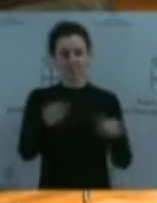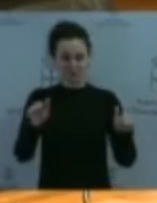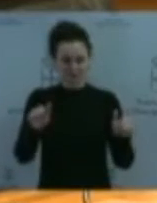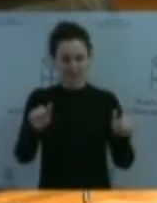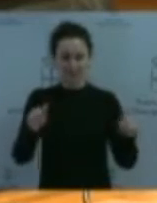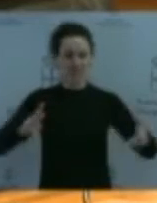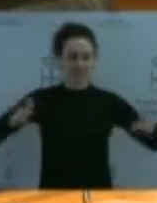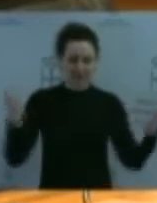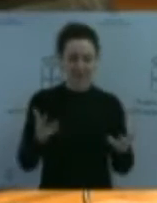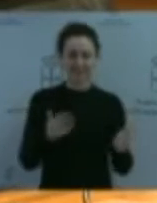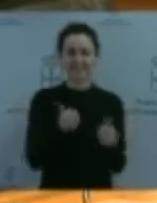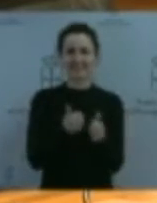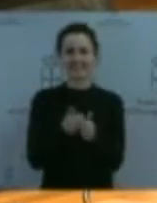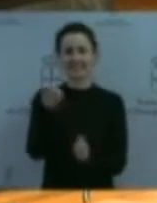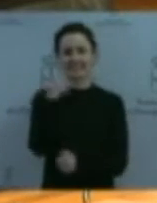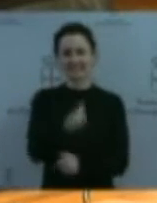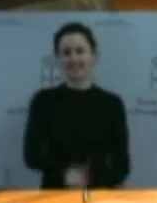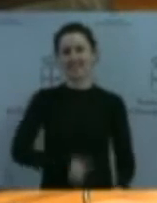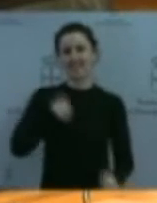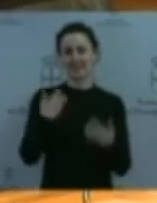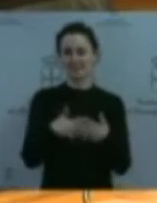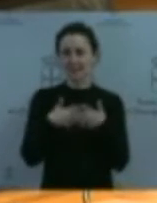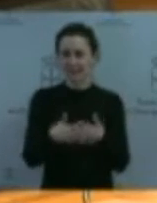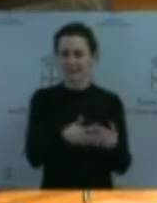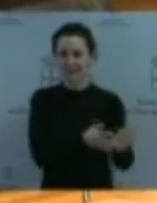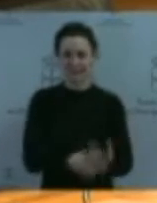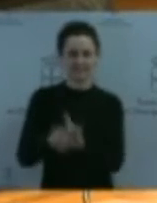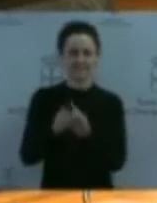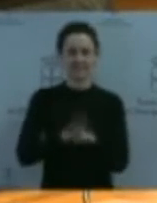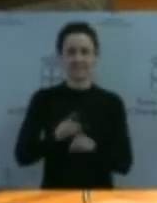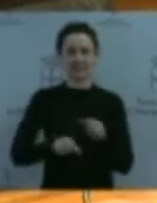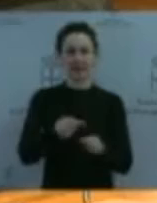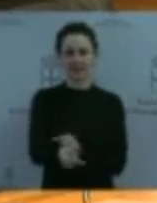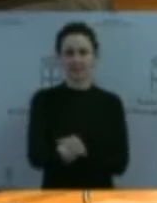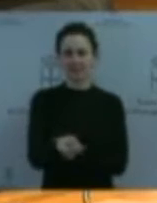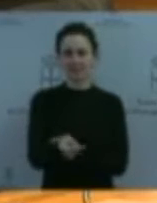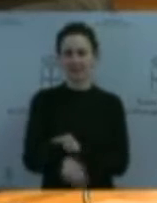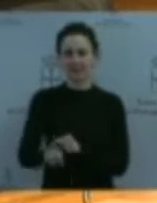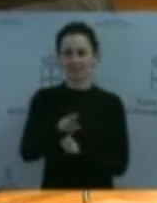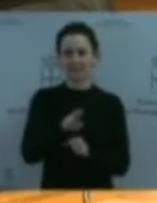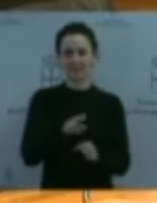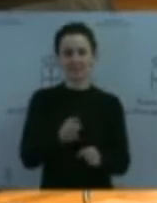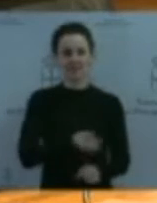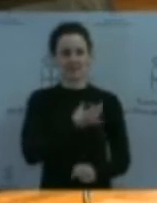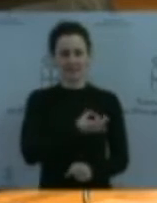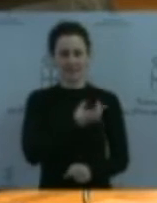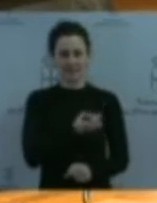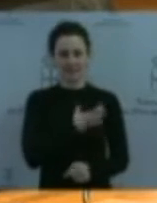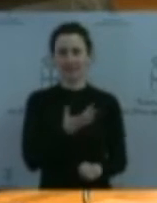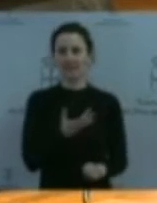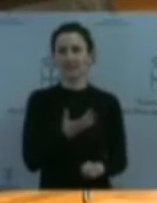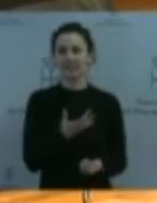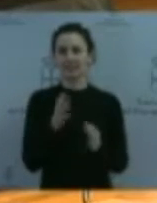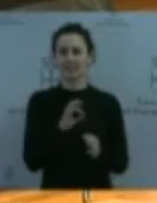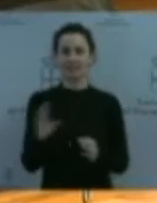no asistir, mandar, pues como los sindicatos dijeron, mandar a un tercer espada que llega a la reunión y dice qué hay